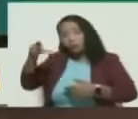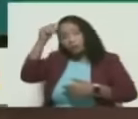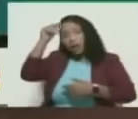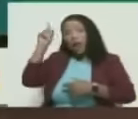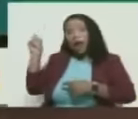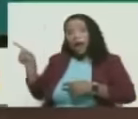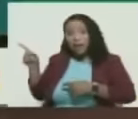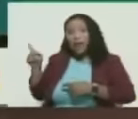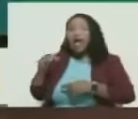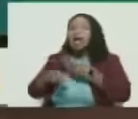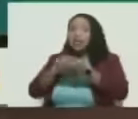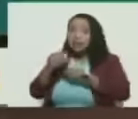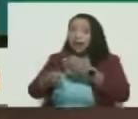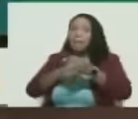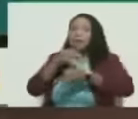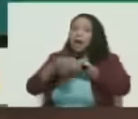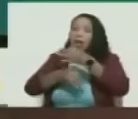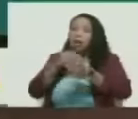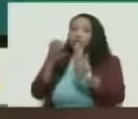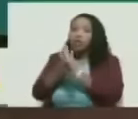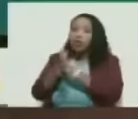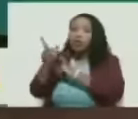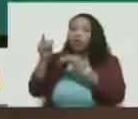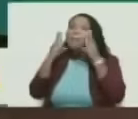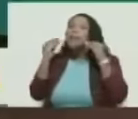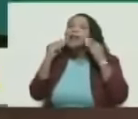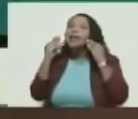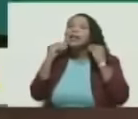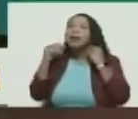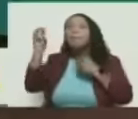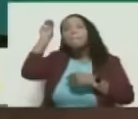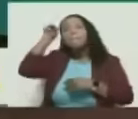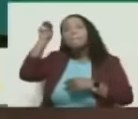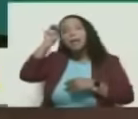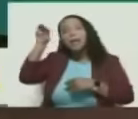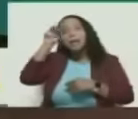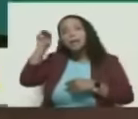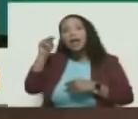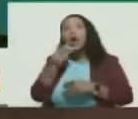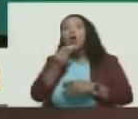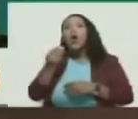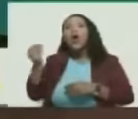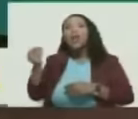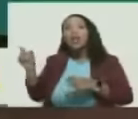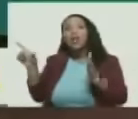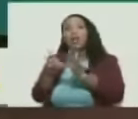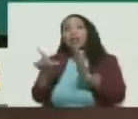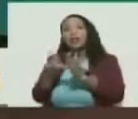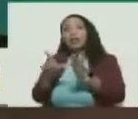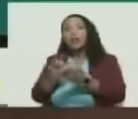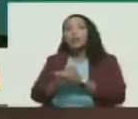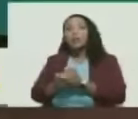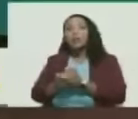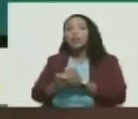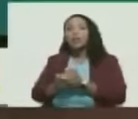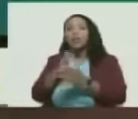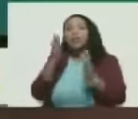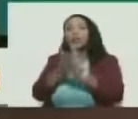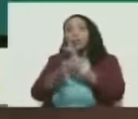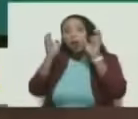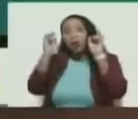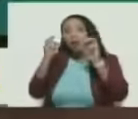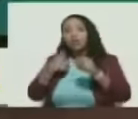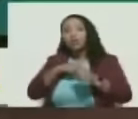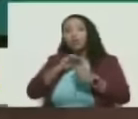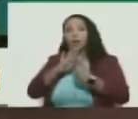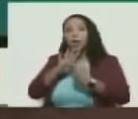también hiciera un comentario desde su experiencia de maestra con los jóvenes liceístas sobre esto que estamos